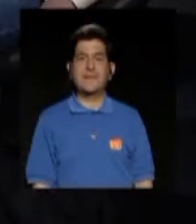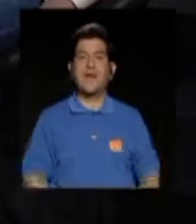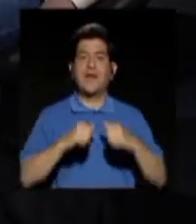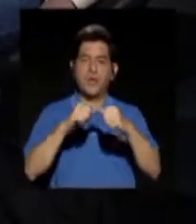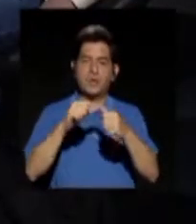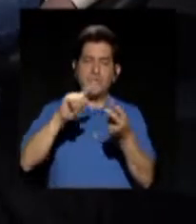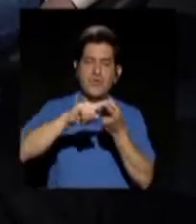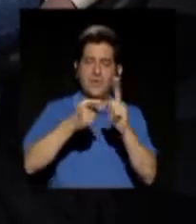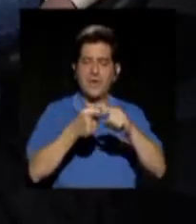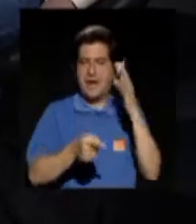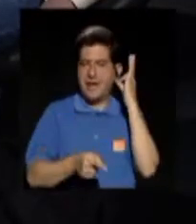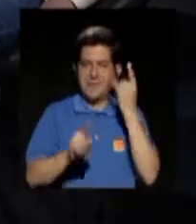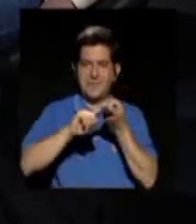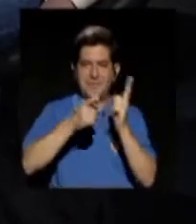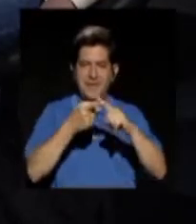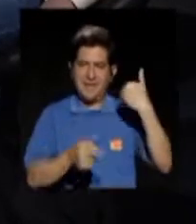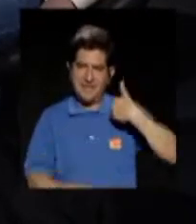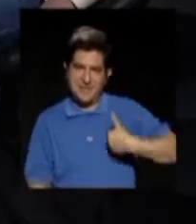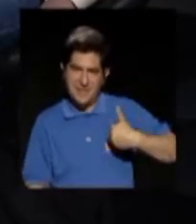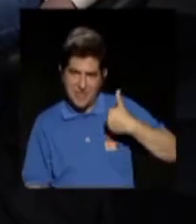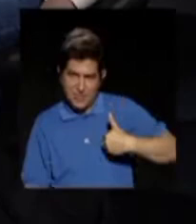Continuamos, amigas y amigos,